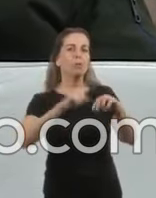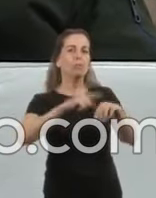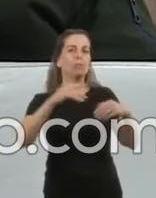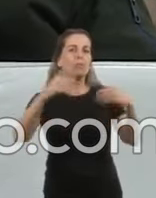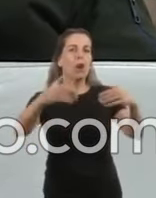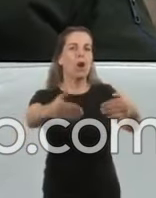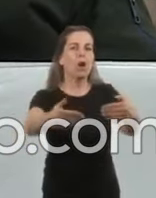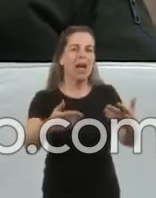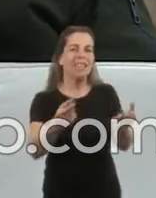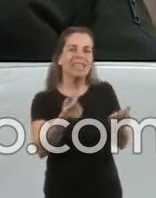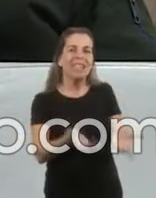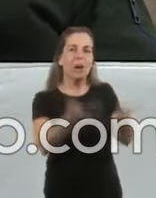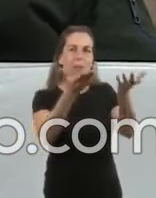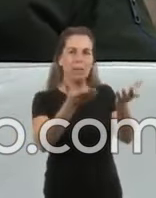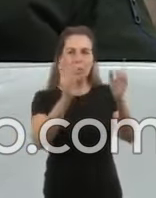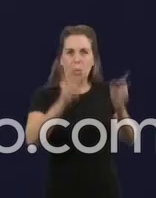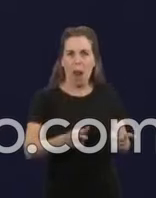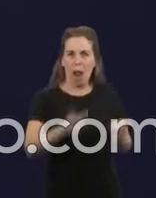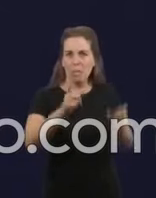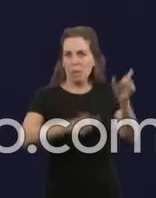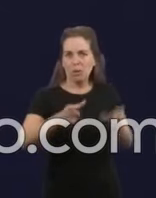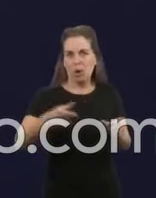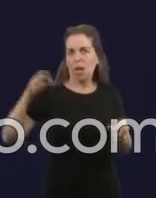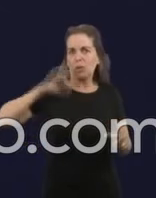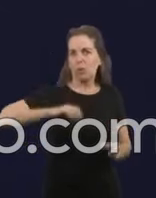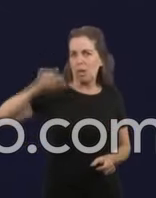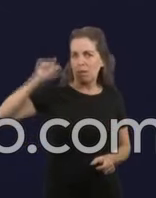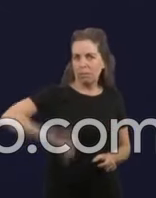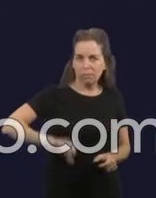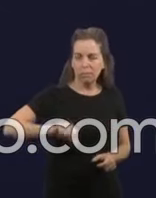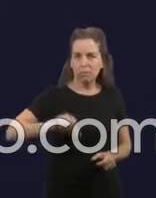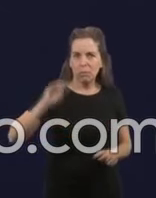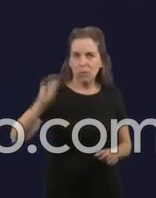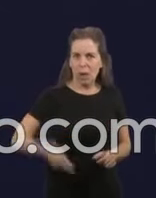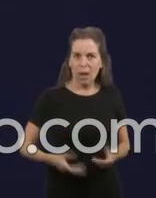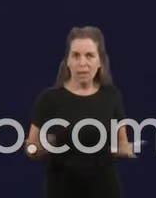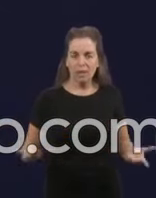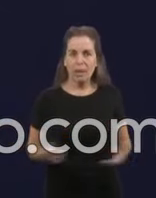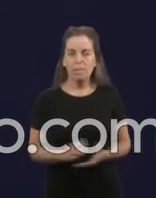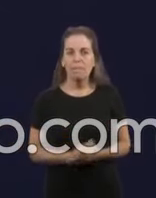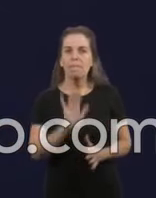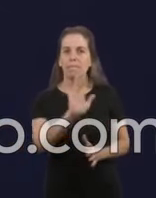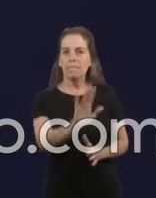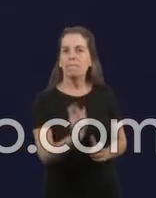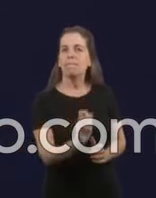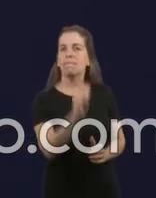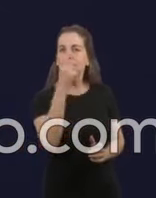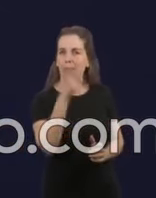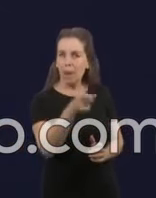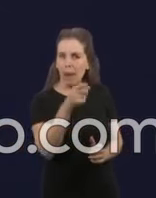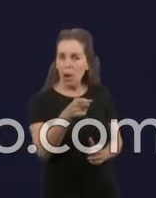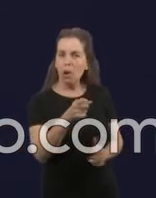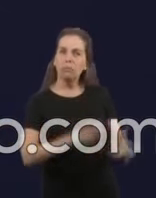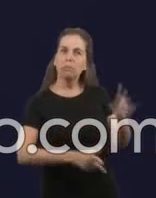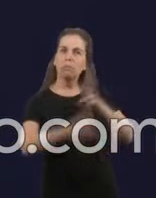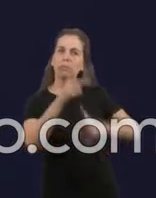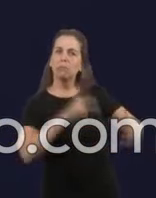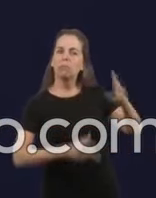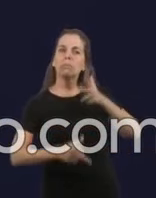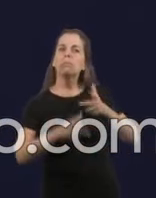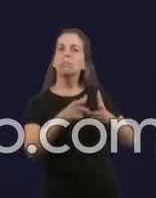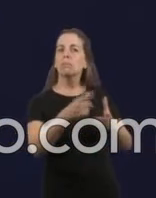todo no se está llegando a fin de mes Bueno de hecho me quedo con primero con tus tus últimas tres o cuatro